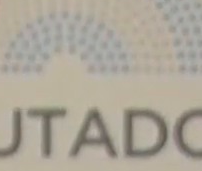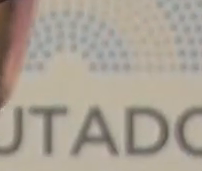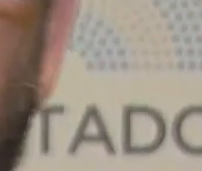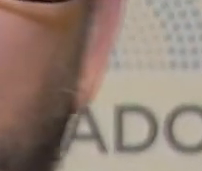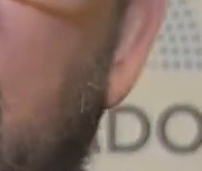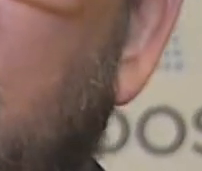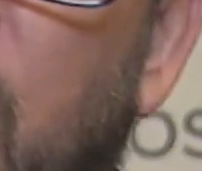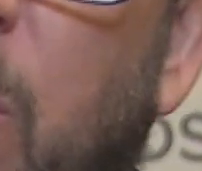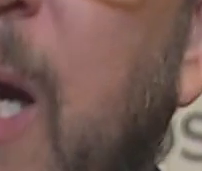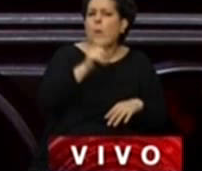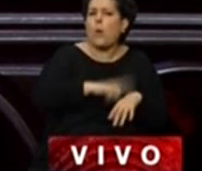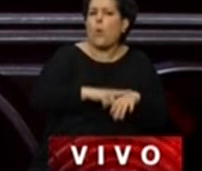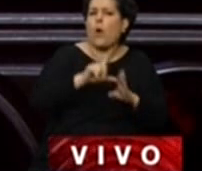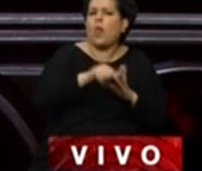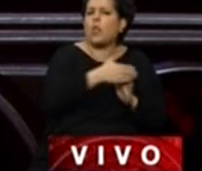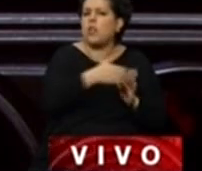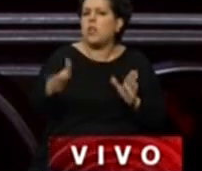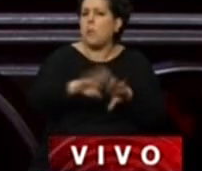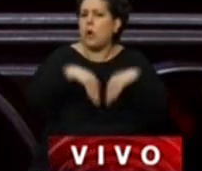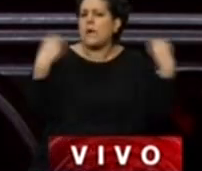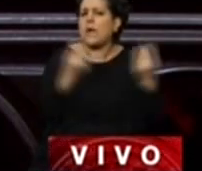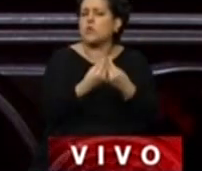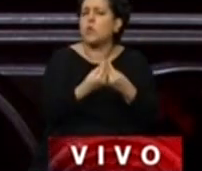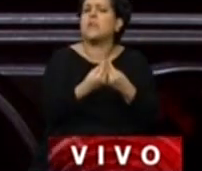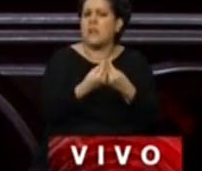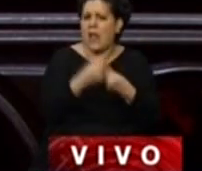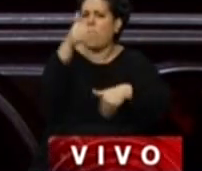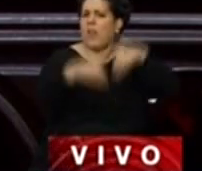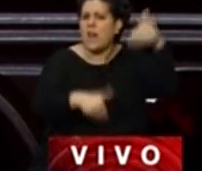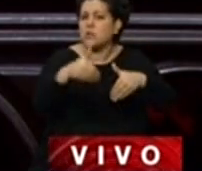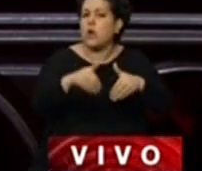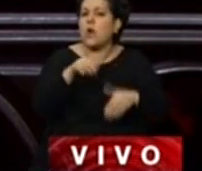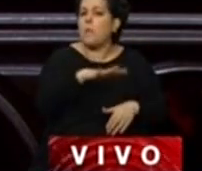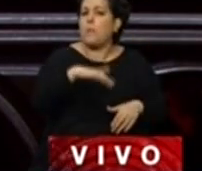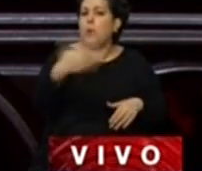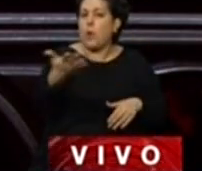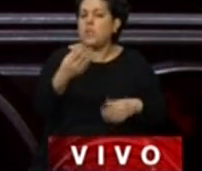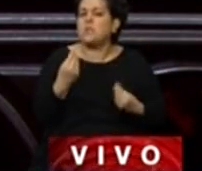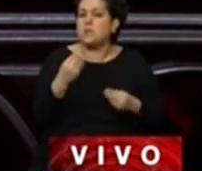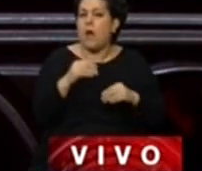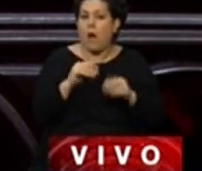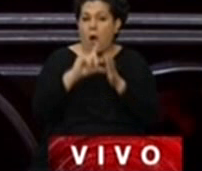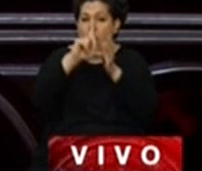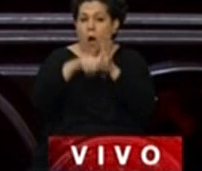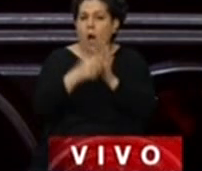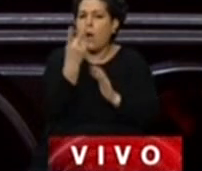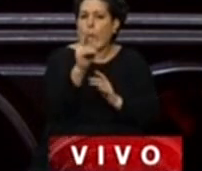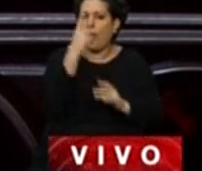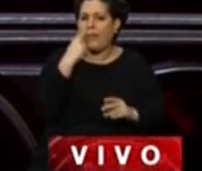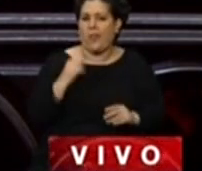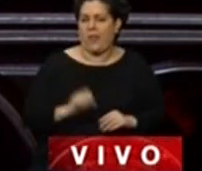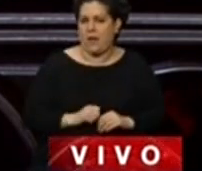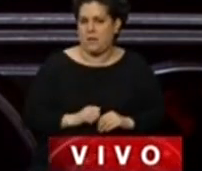los diputados de córdoba o del socialismo de santa fe o de la provincia de buenos aires de con